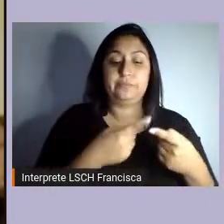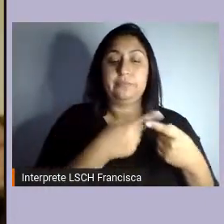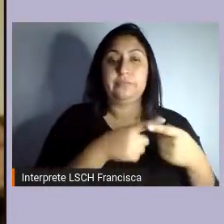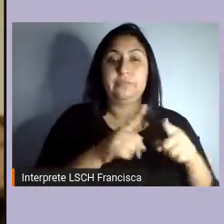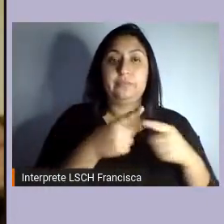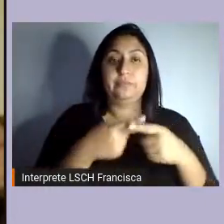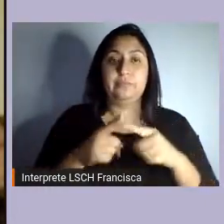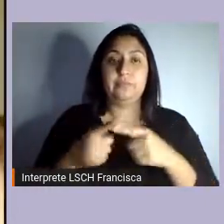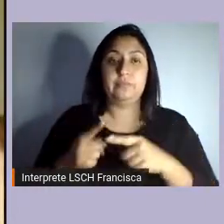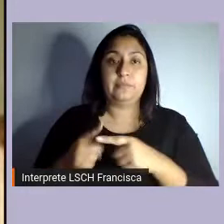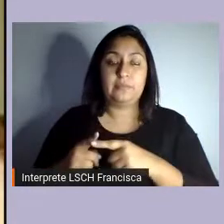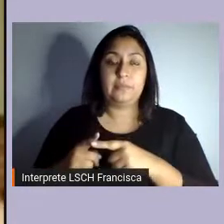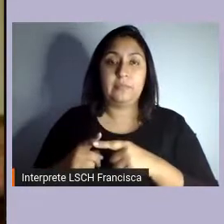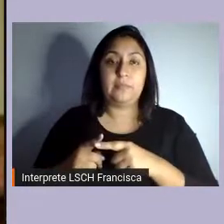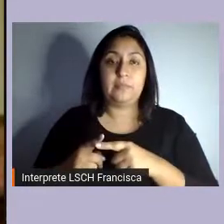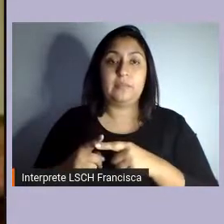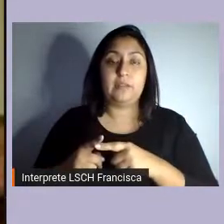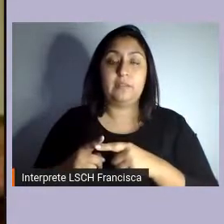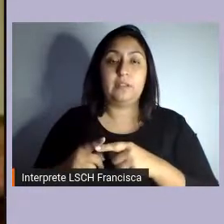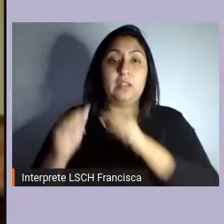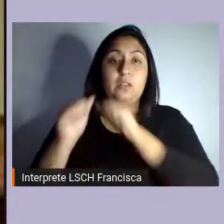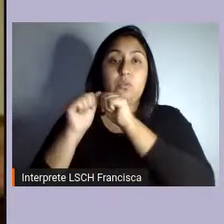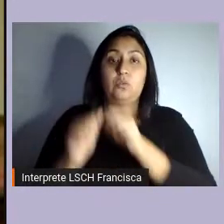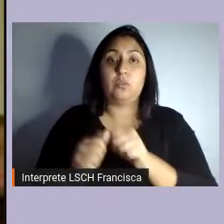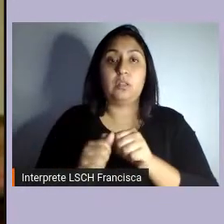durante toda la noche. El niño